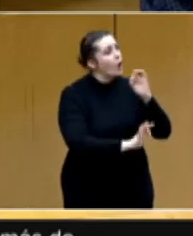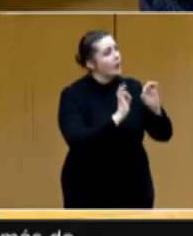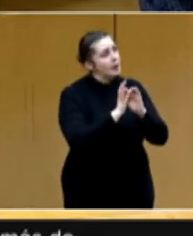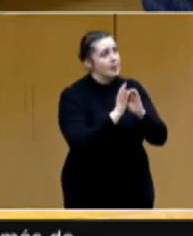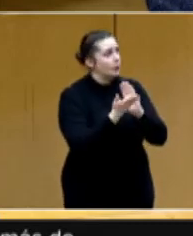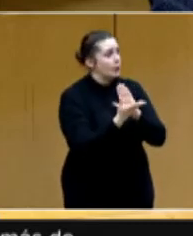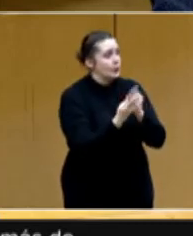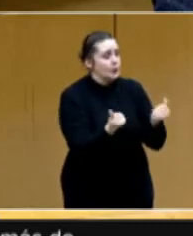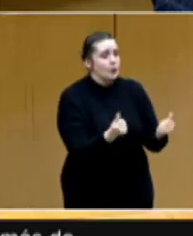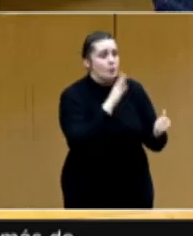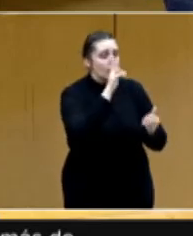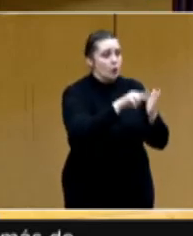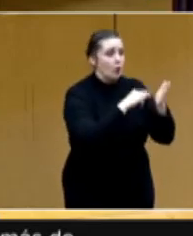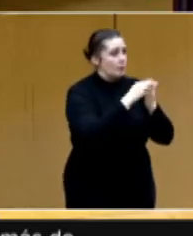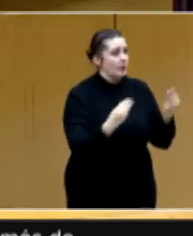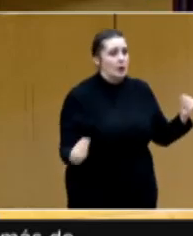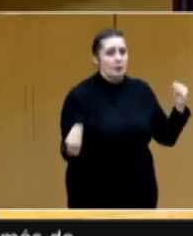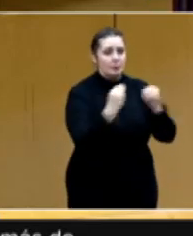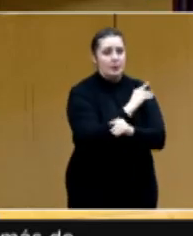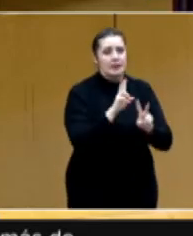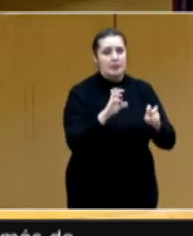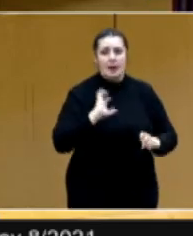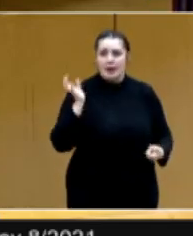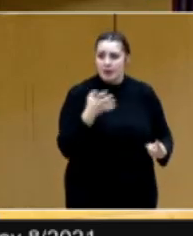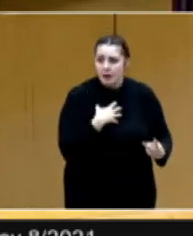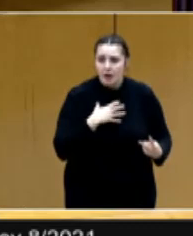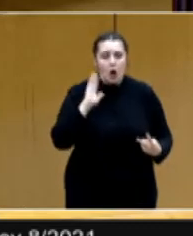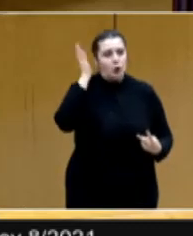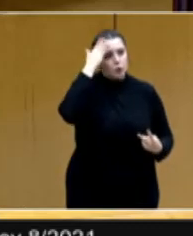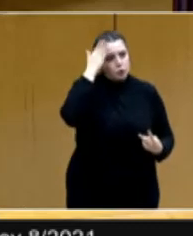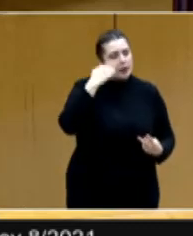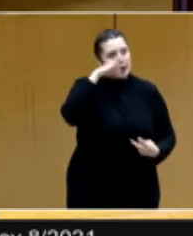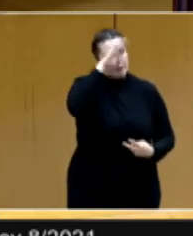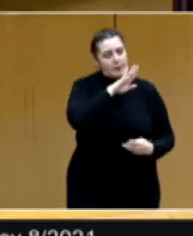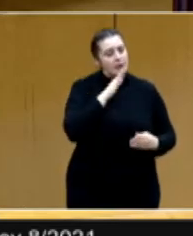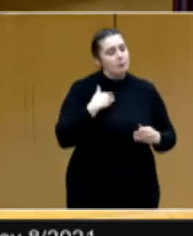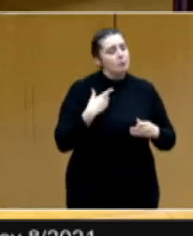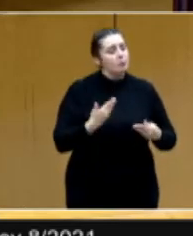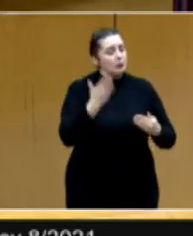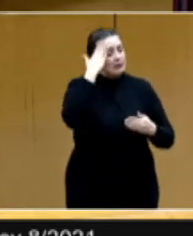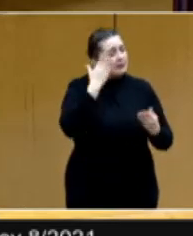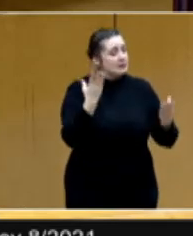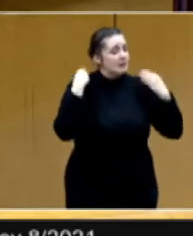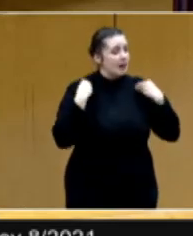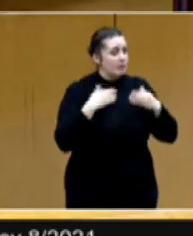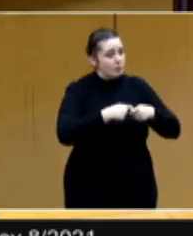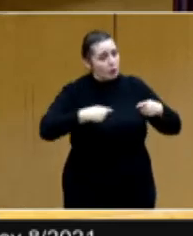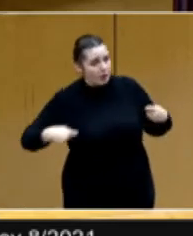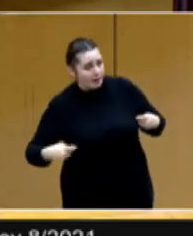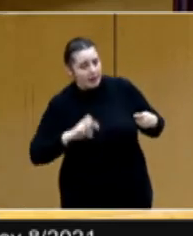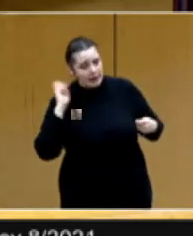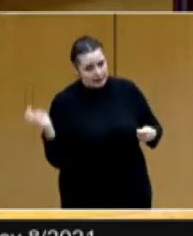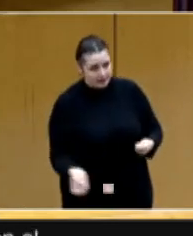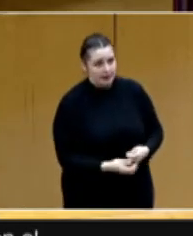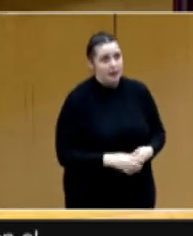la convención como son la incapacitación la tutela la patria potestad prorrogada etcétera etcétera Y por último hay una tercera cuestión que